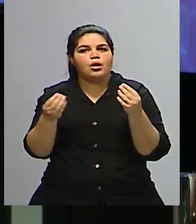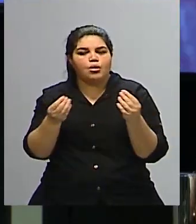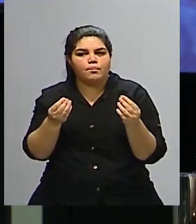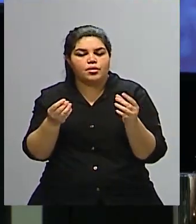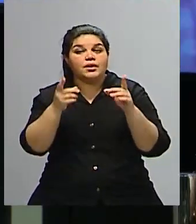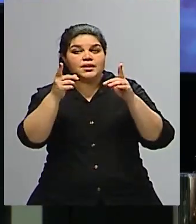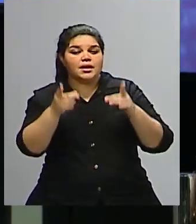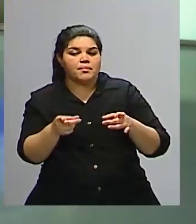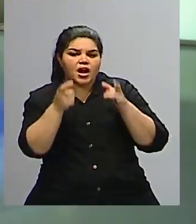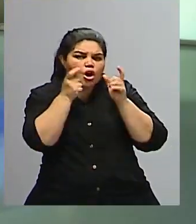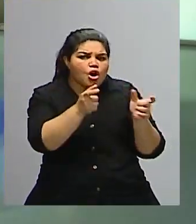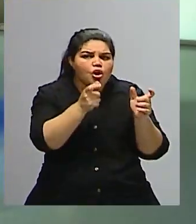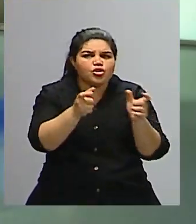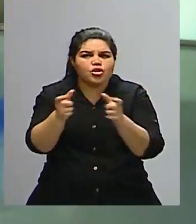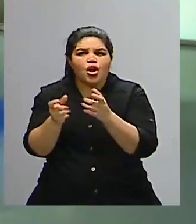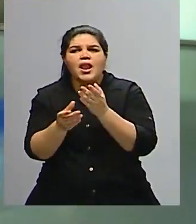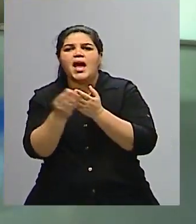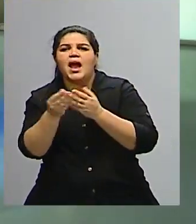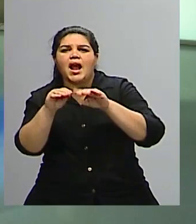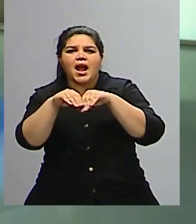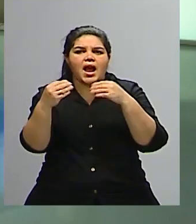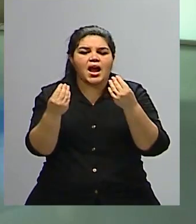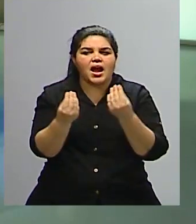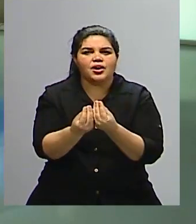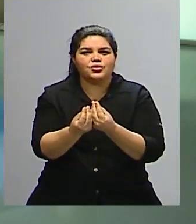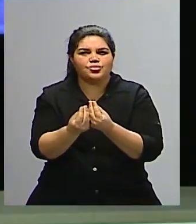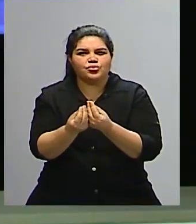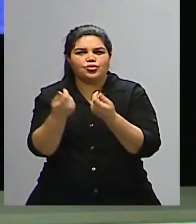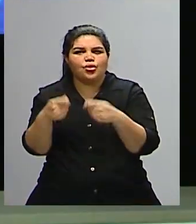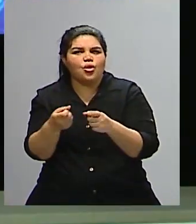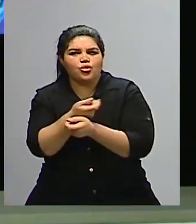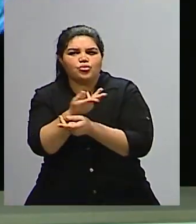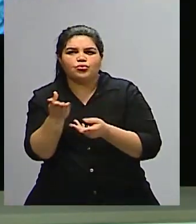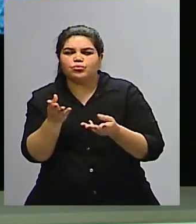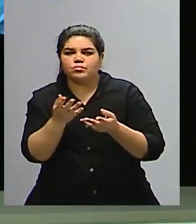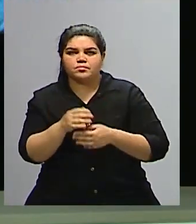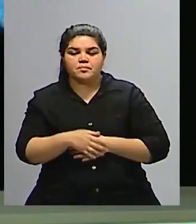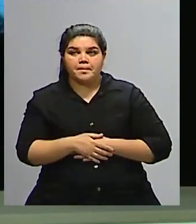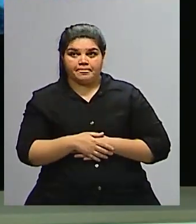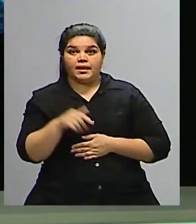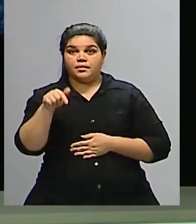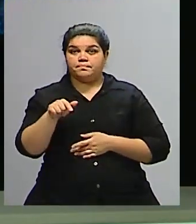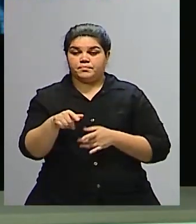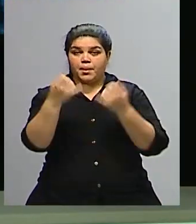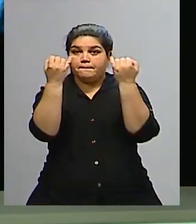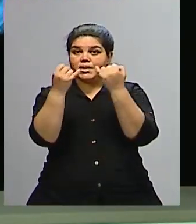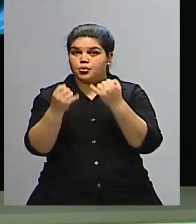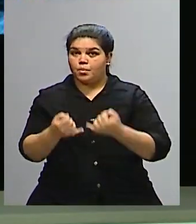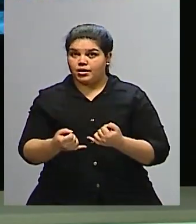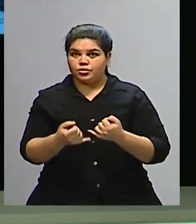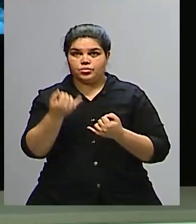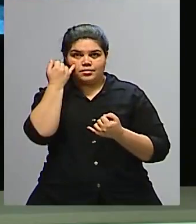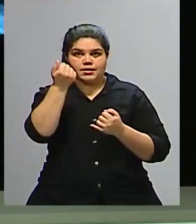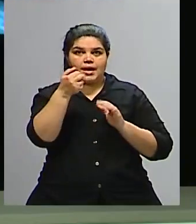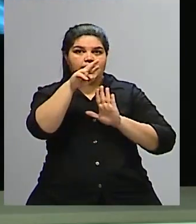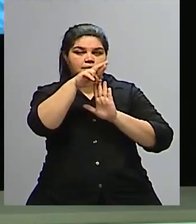mismos. Bueno, el proceso de gastar el presupuesto es un proceso reglado, ¿no? Está establecido en